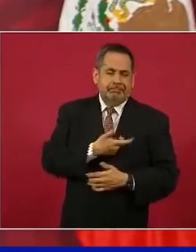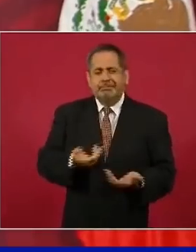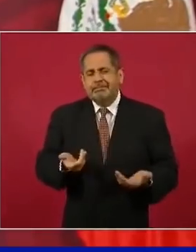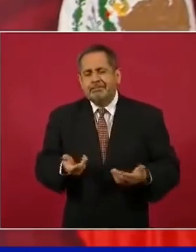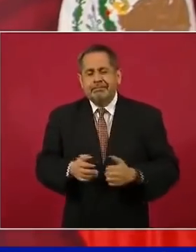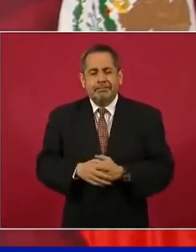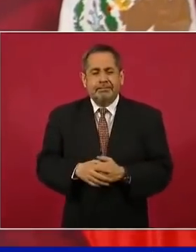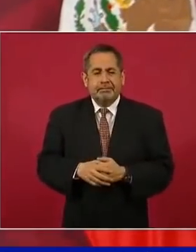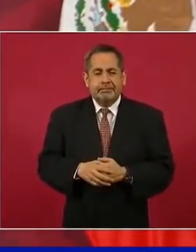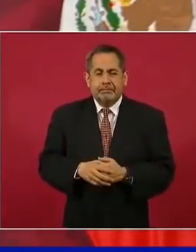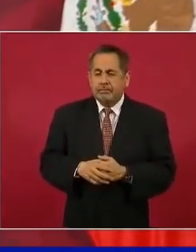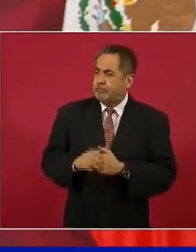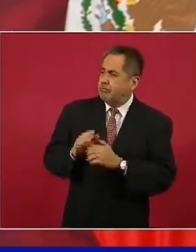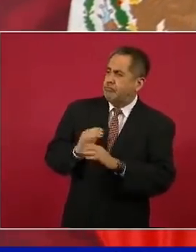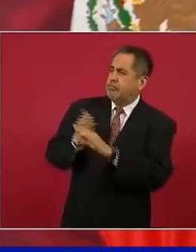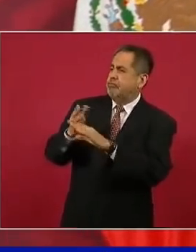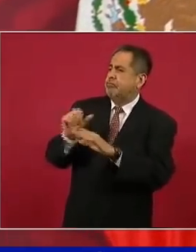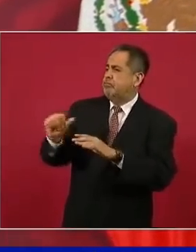a gobiernos